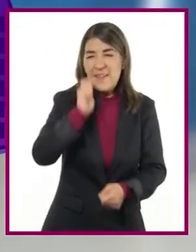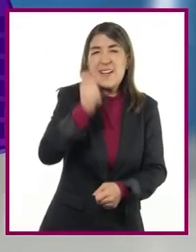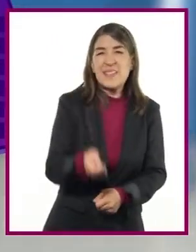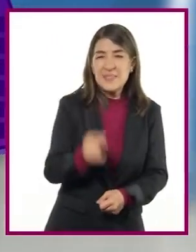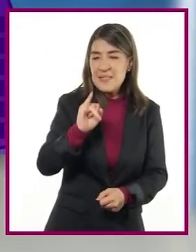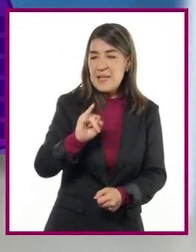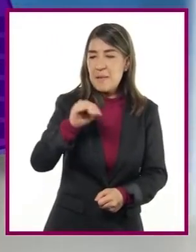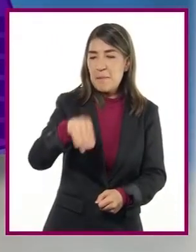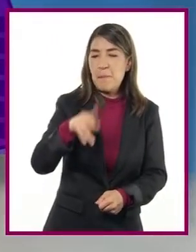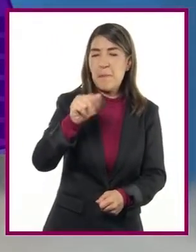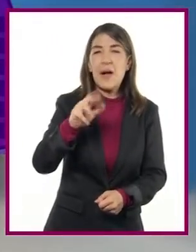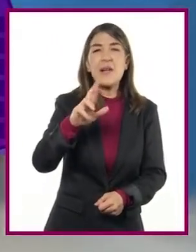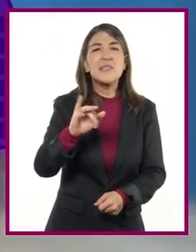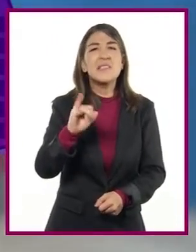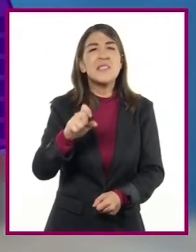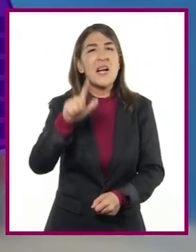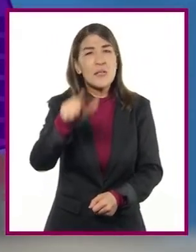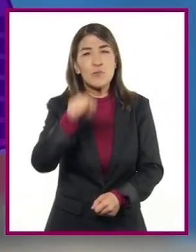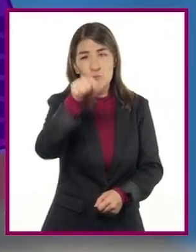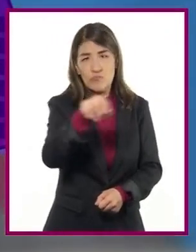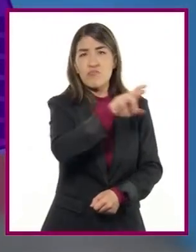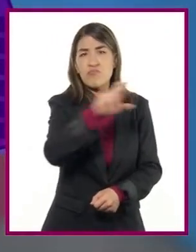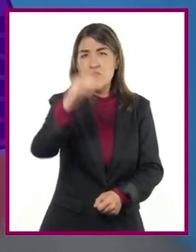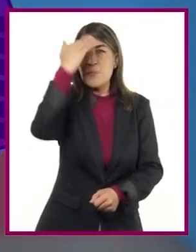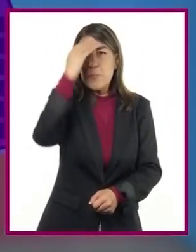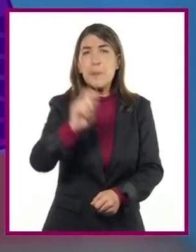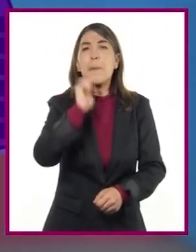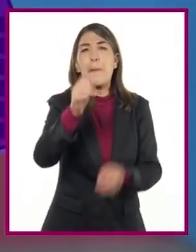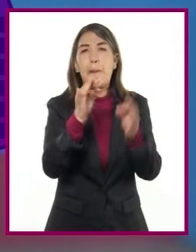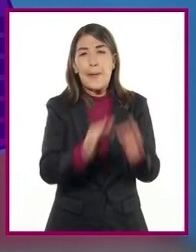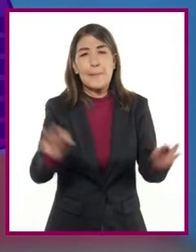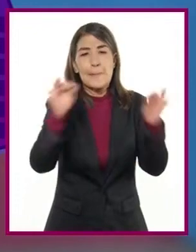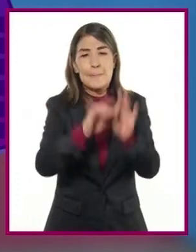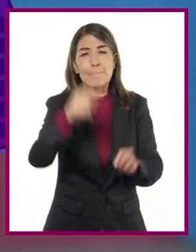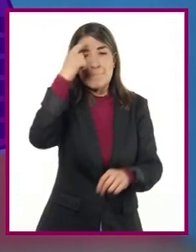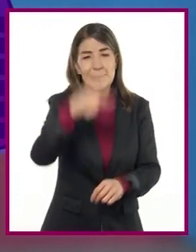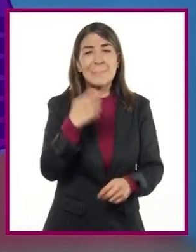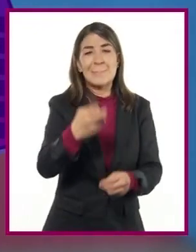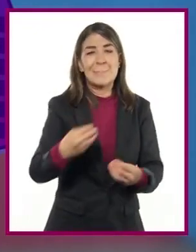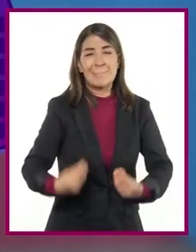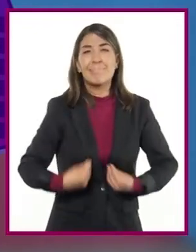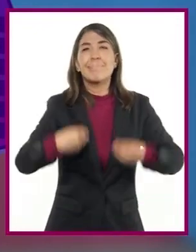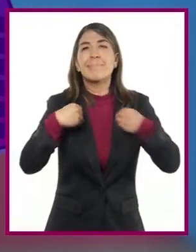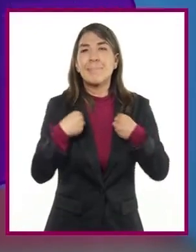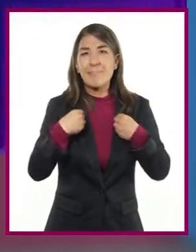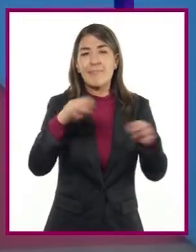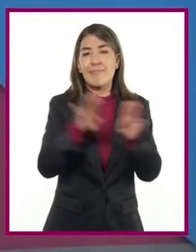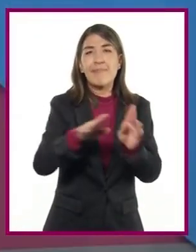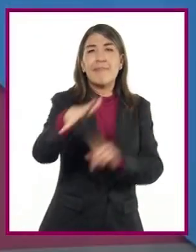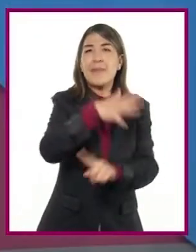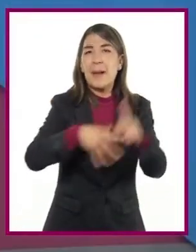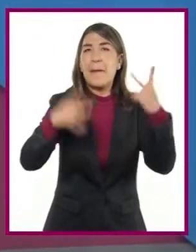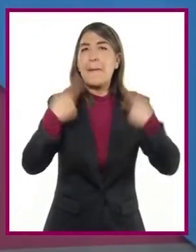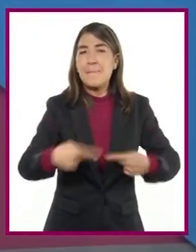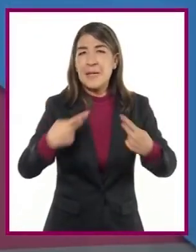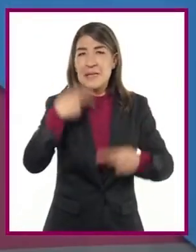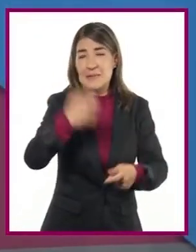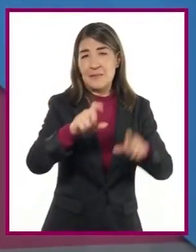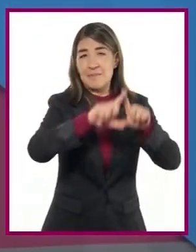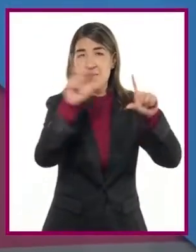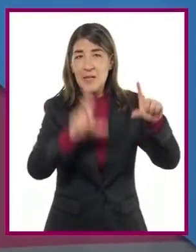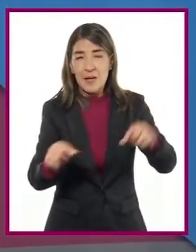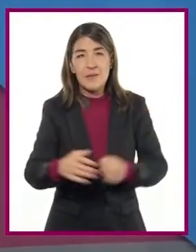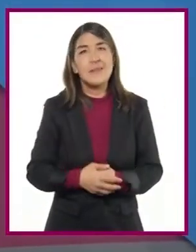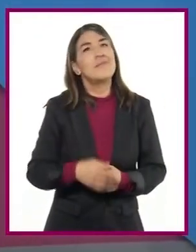imparcial? ¿Reconocen la importancia de la imparcialidad para la vida pública de nuestro país? Es muy importante que